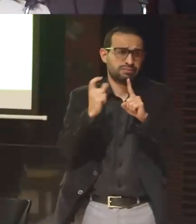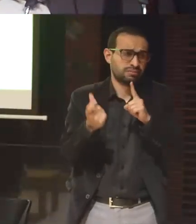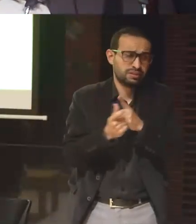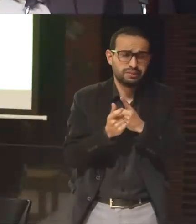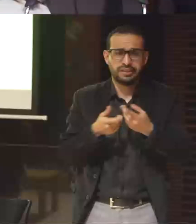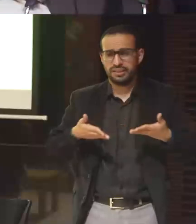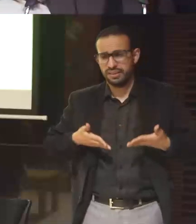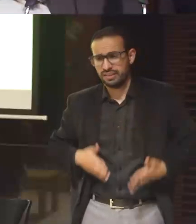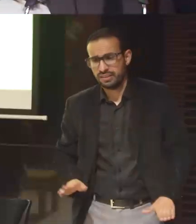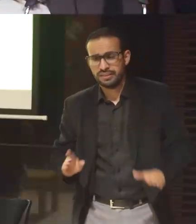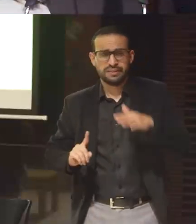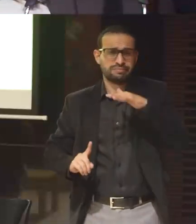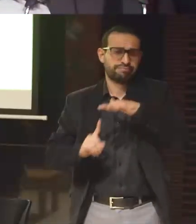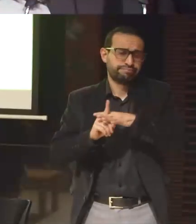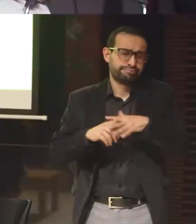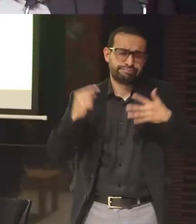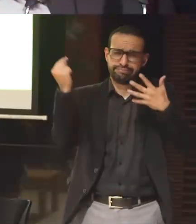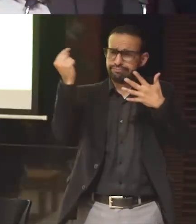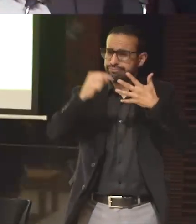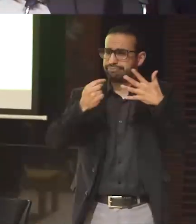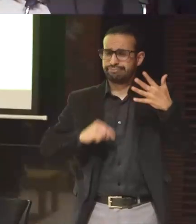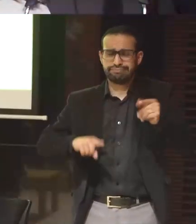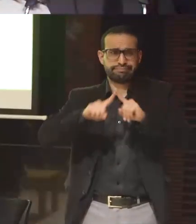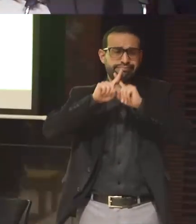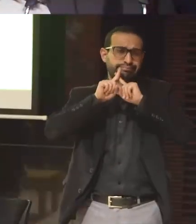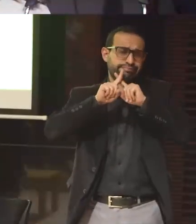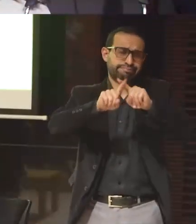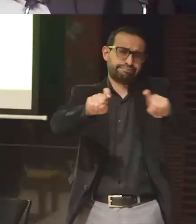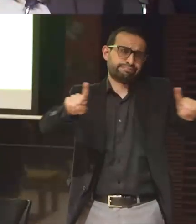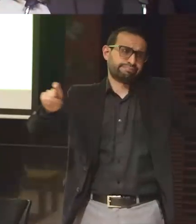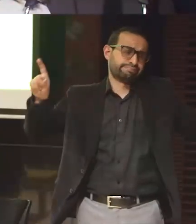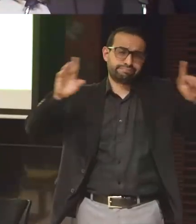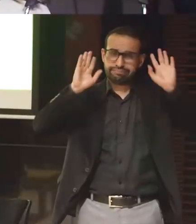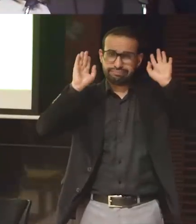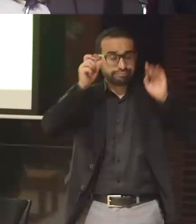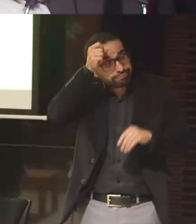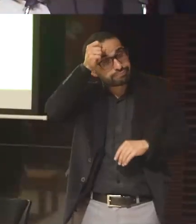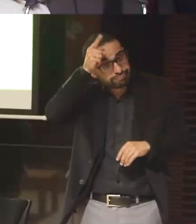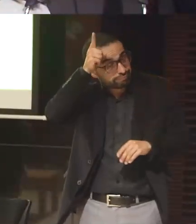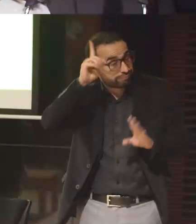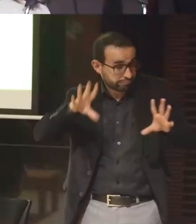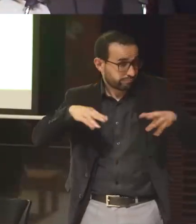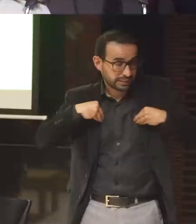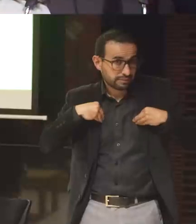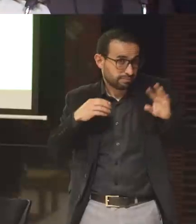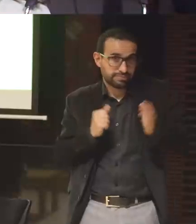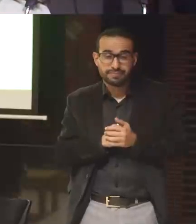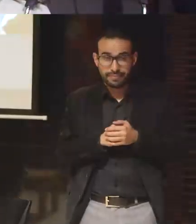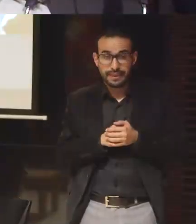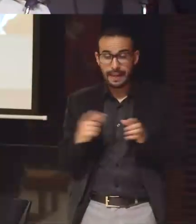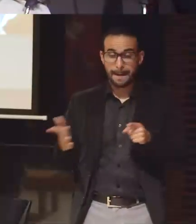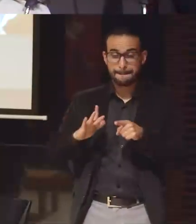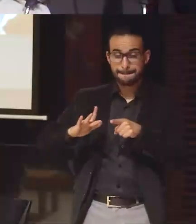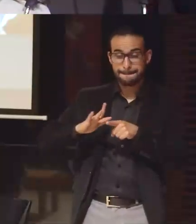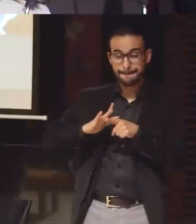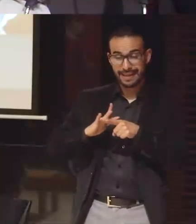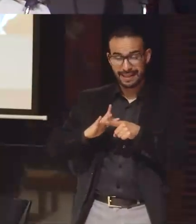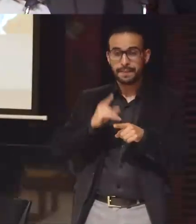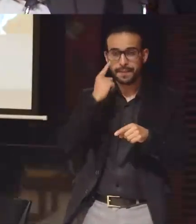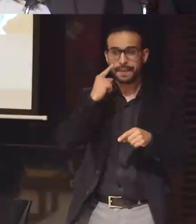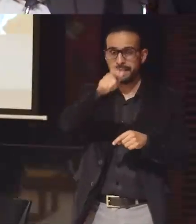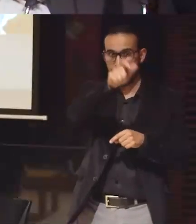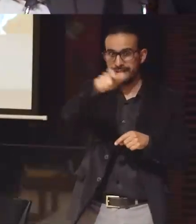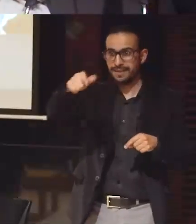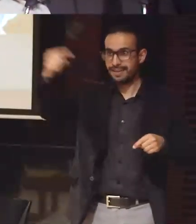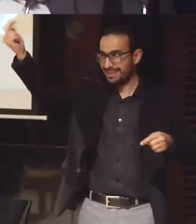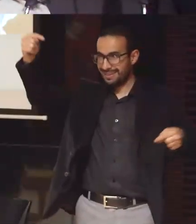su inicio. Pero además también en la estrategia de implementación de esas prácticas, no solamente de dónde viene la gente, sino de cómo lo